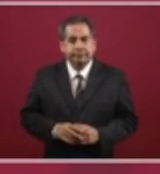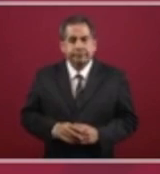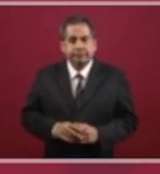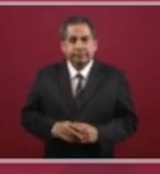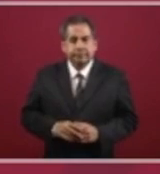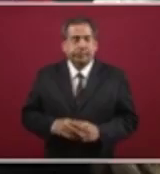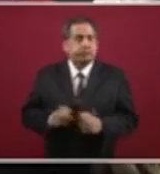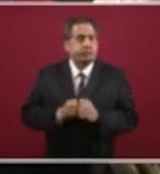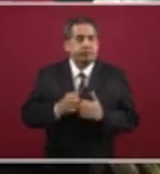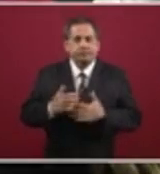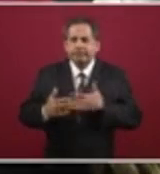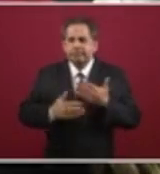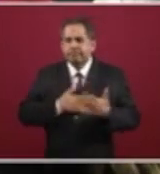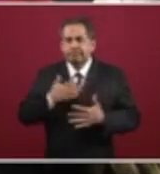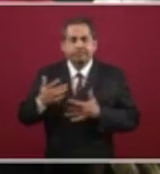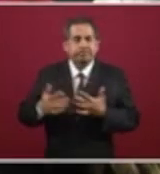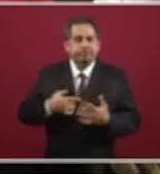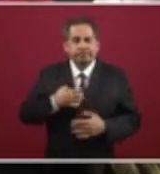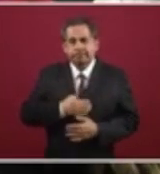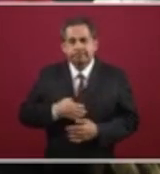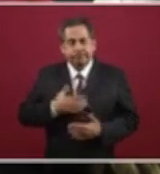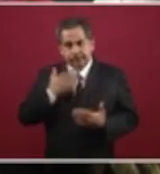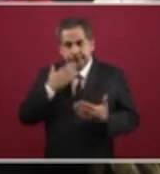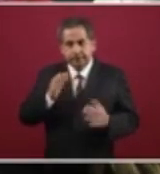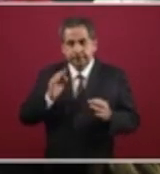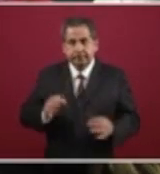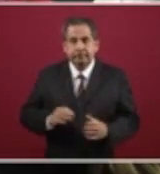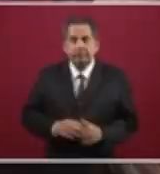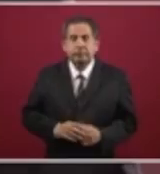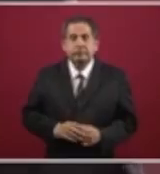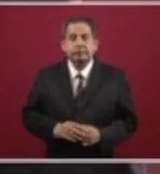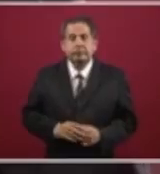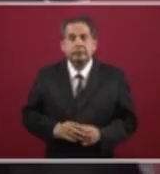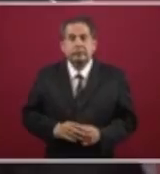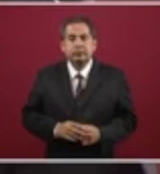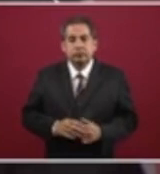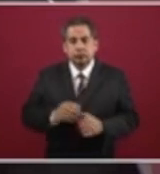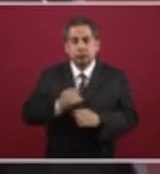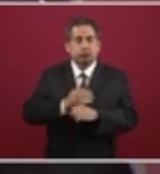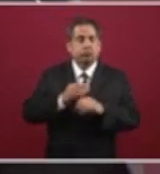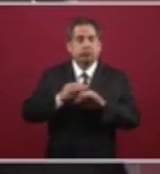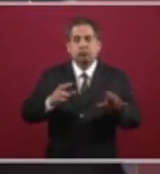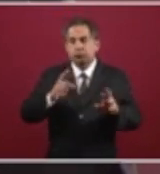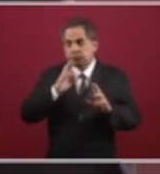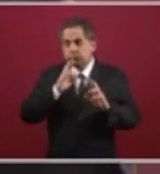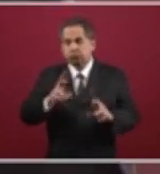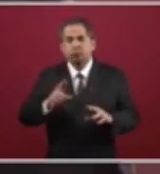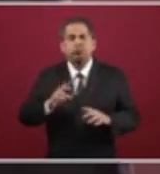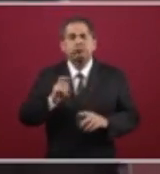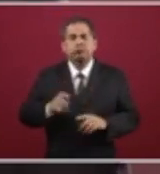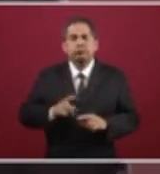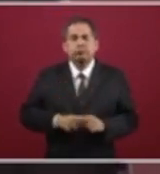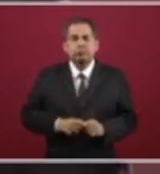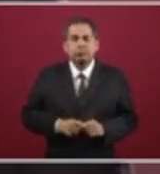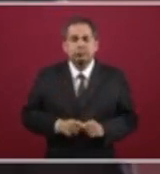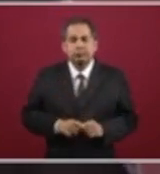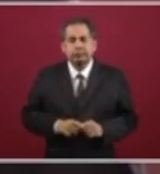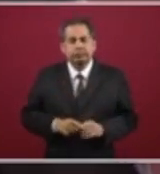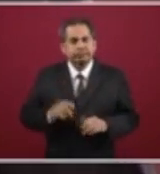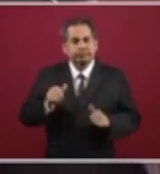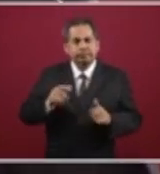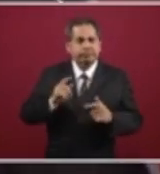con entusiasmo a dar a conocer los resultados en la